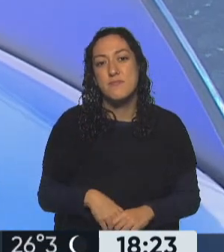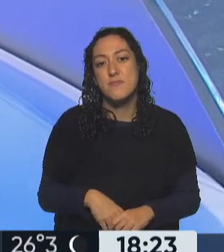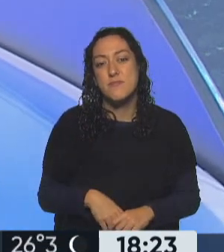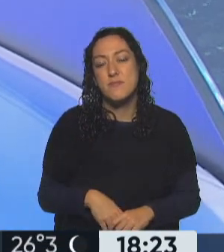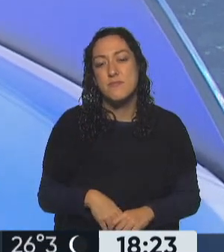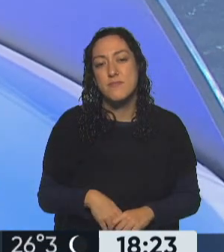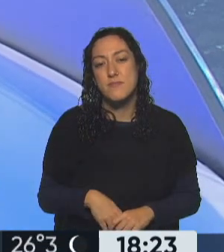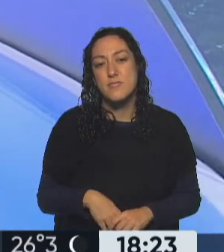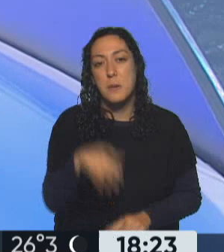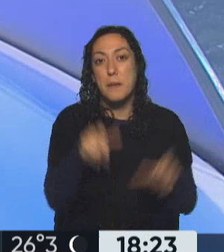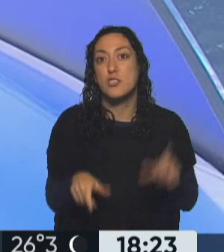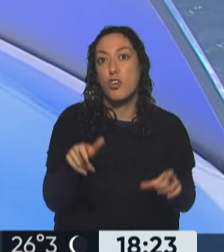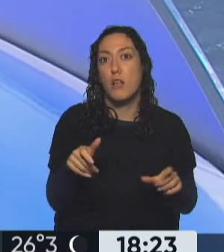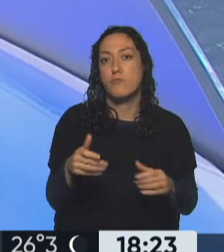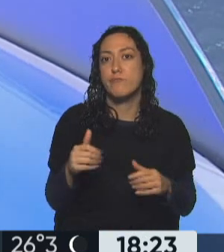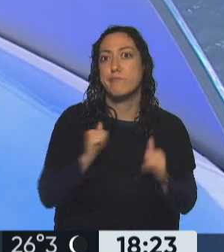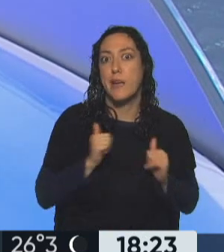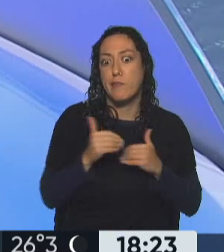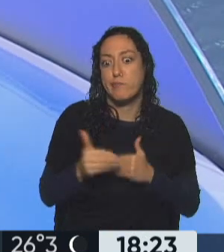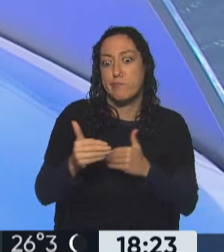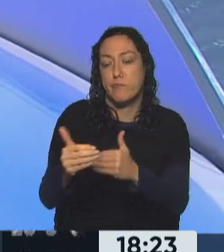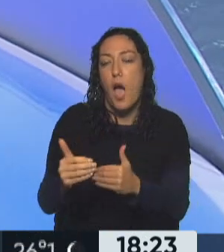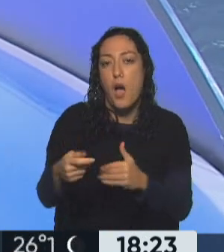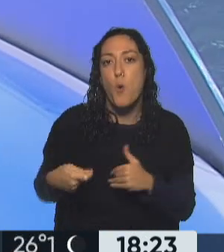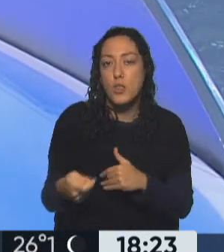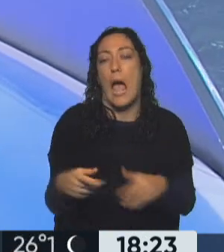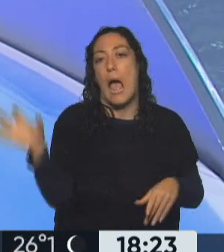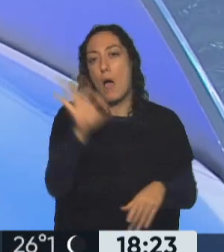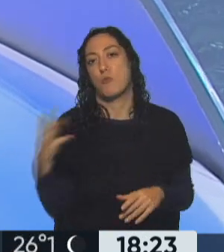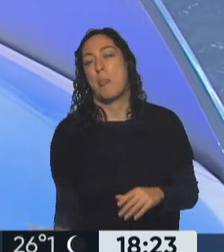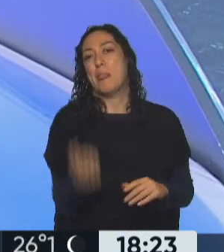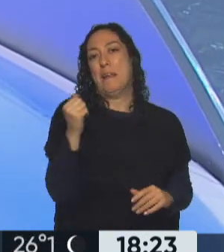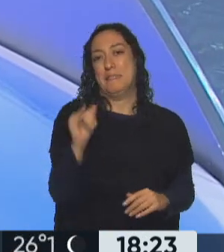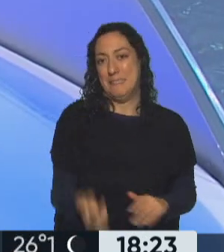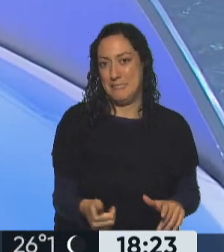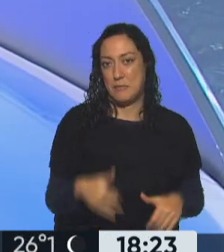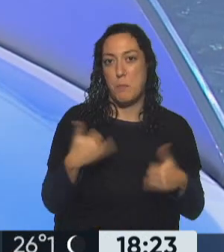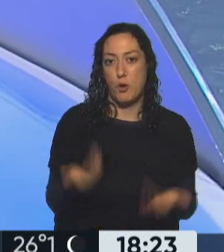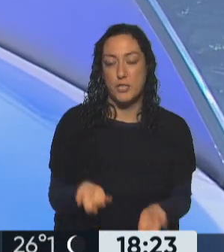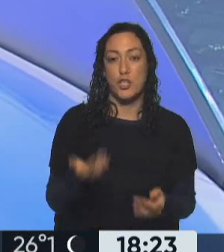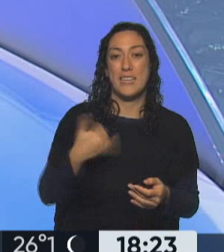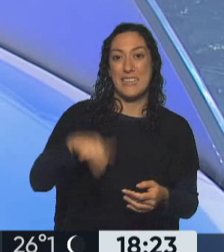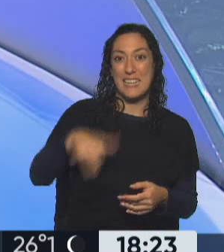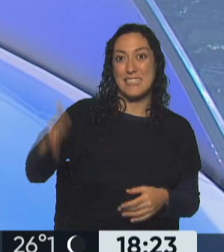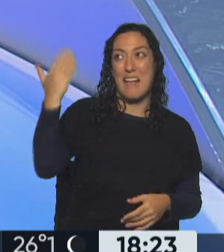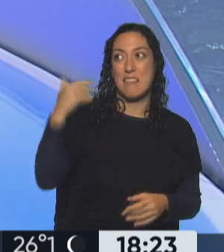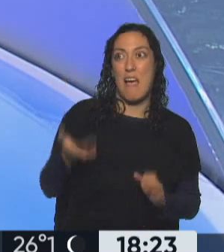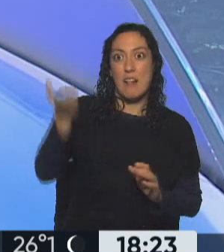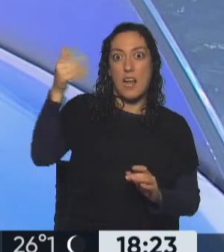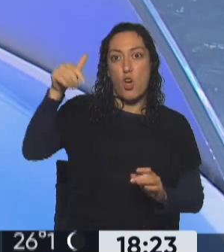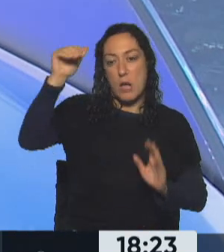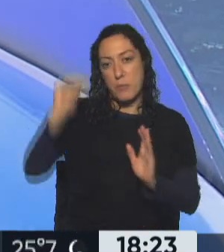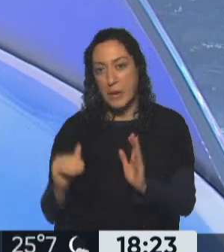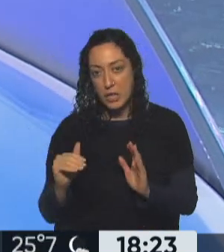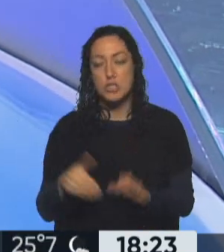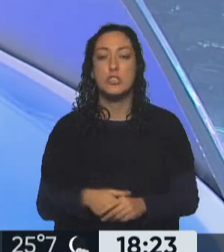que estaba postergada y que ahora se le dio la posibilidad con estos créditos por ahí a tasas que en otro momento eran altas, pero ya a